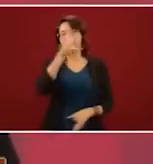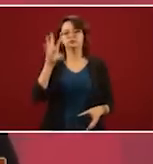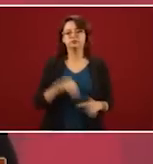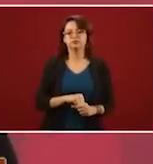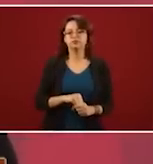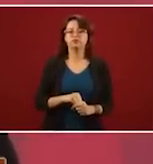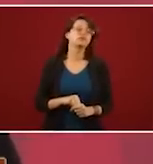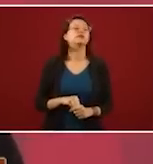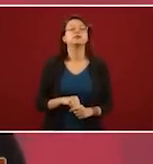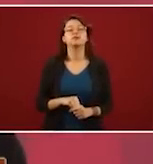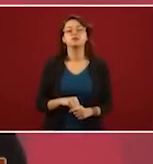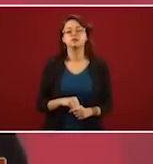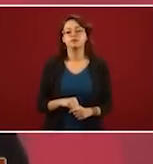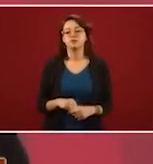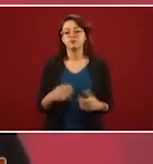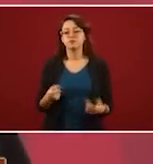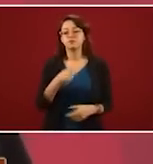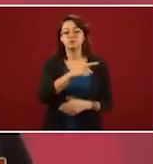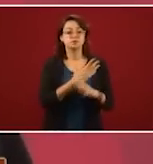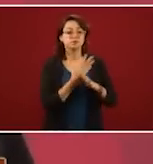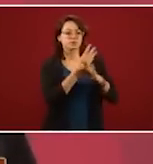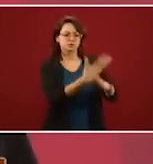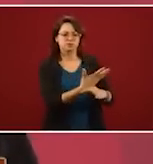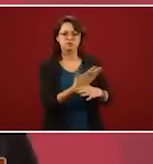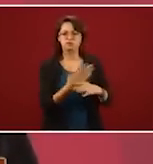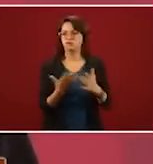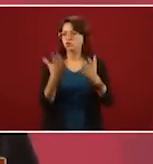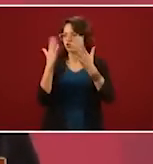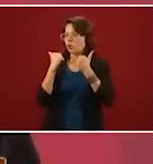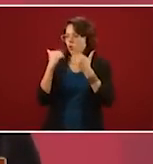generó este supuesto desabasto y